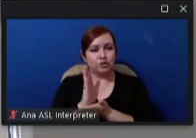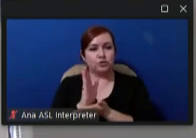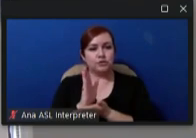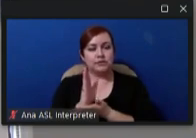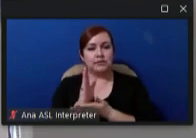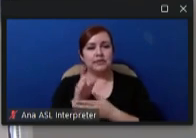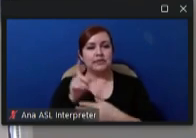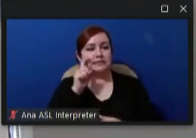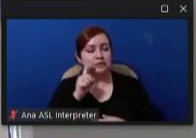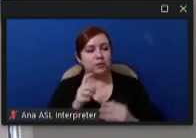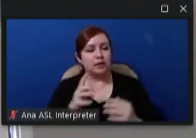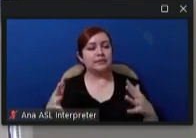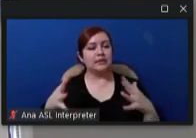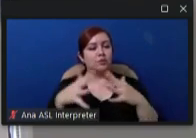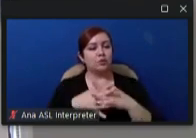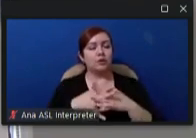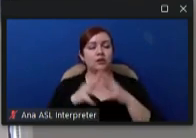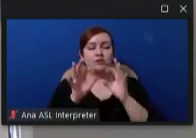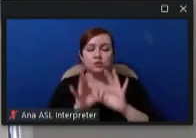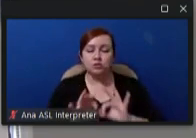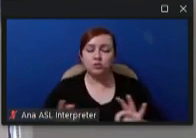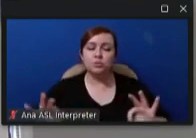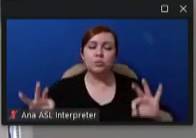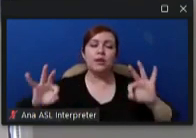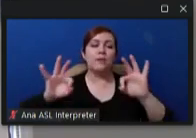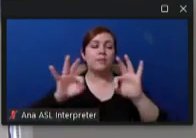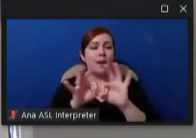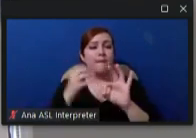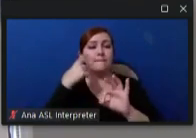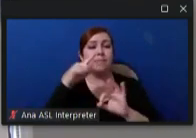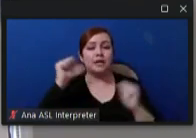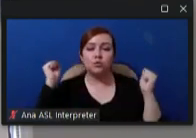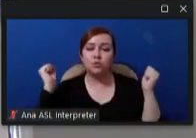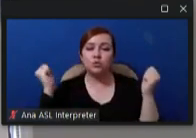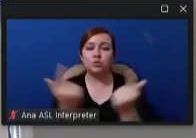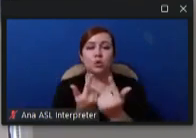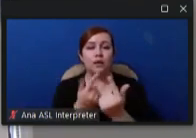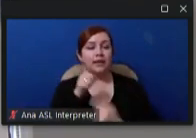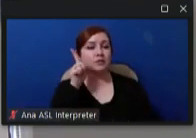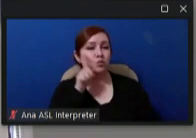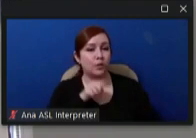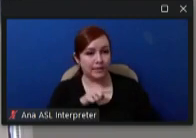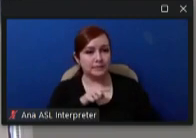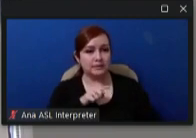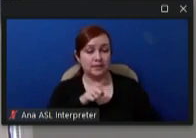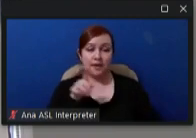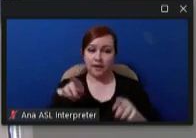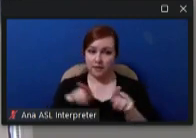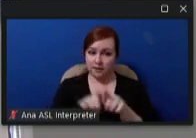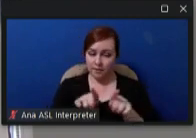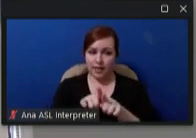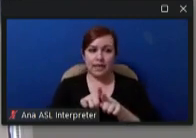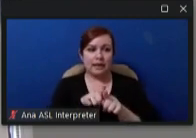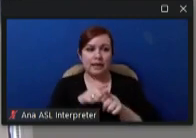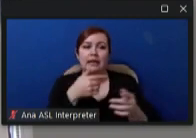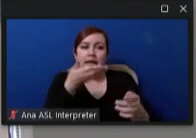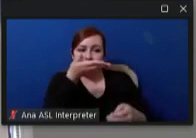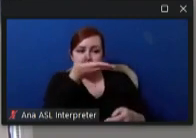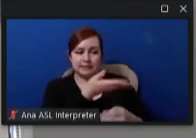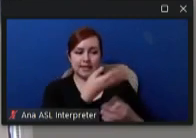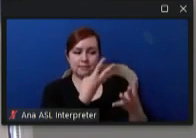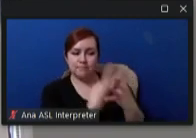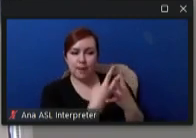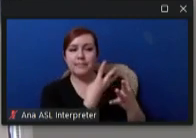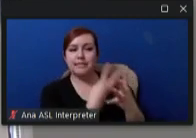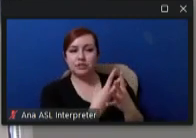son fundamentales para todas las mujeres, incluso aquellas en prisión,